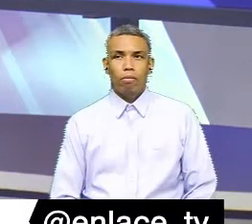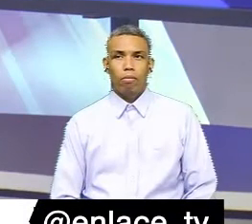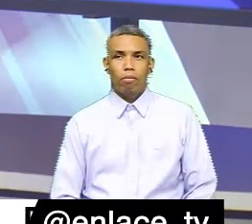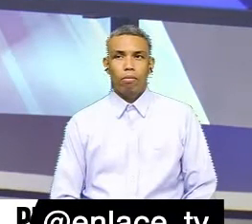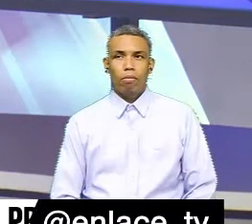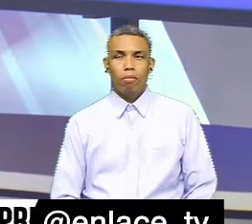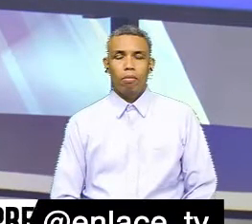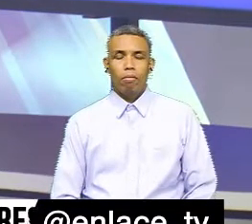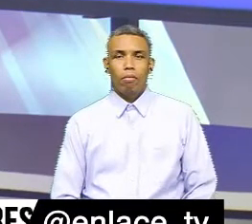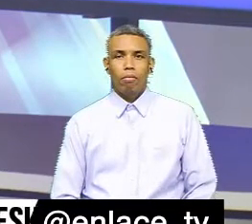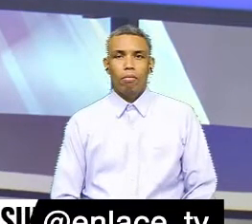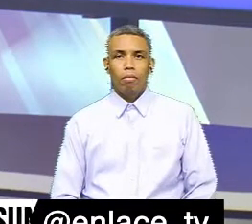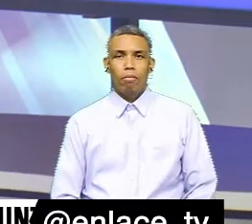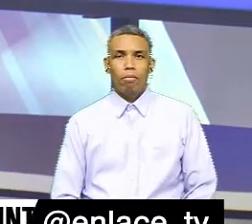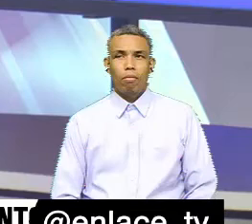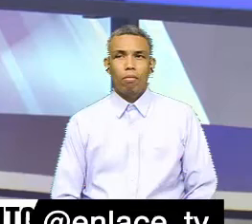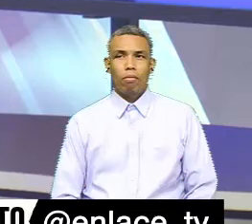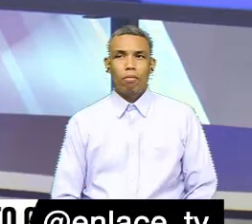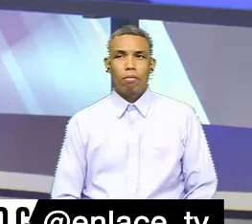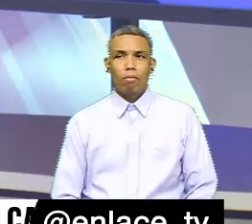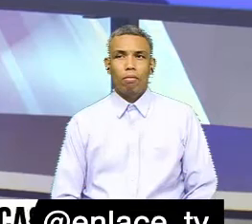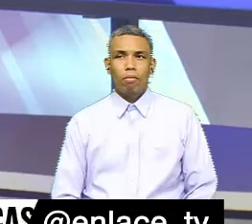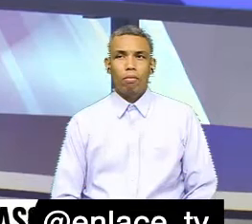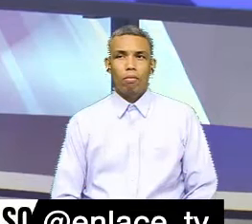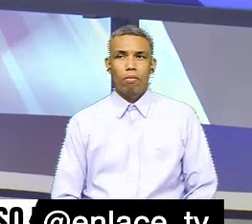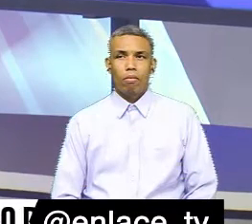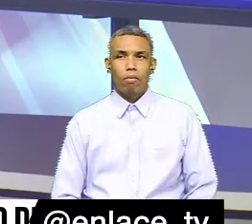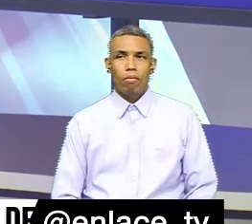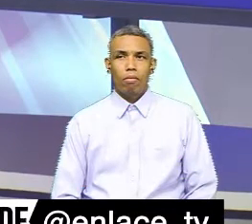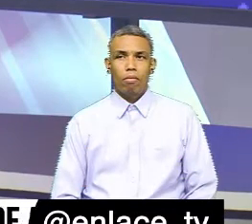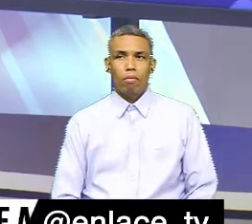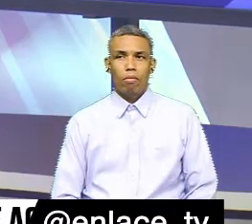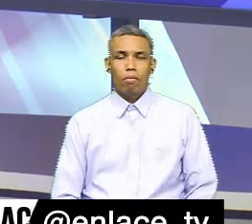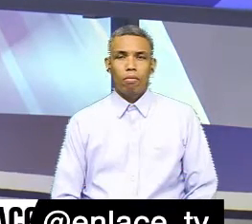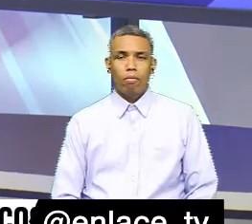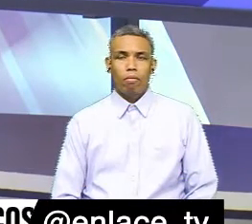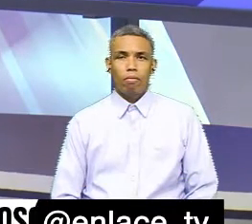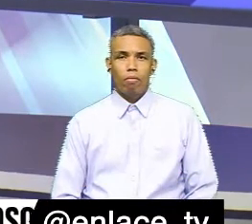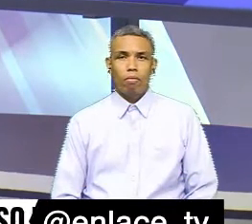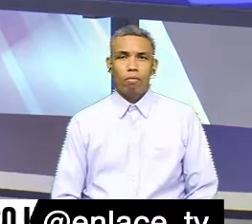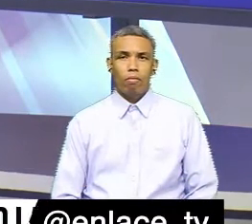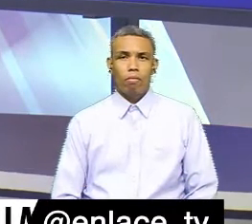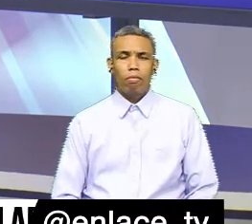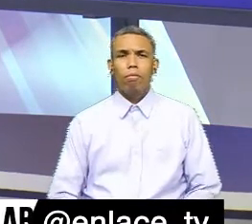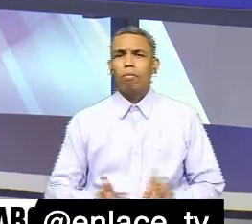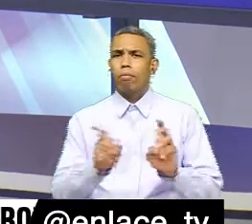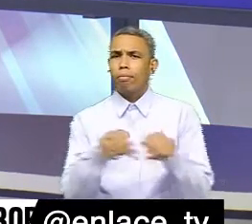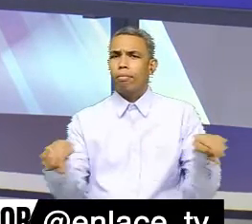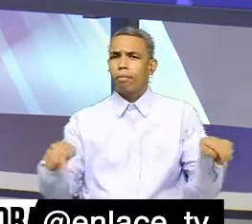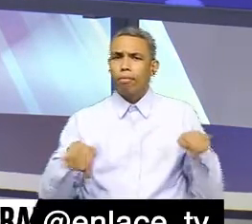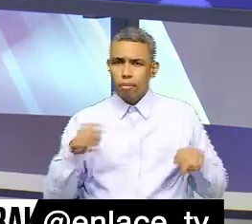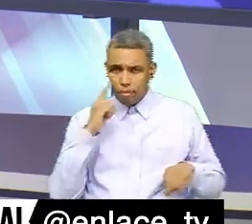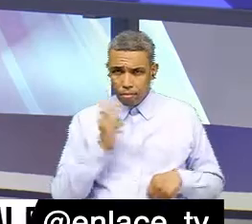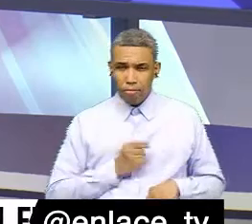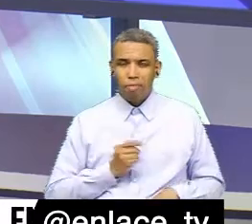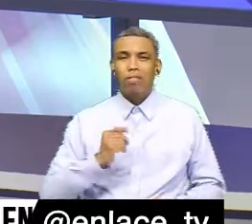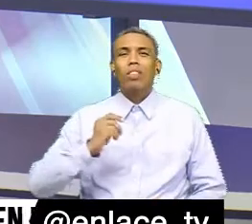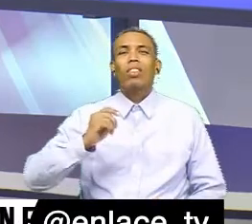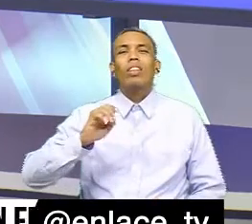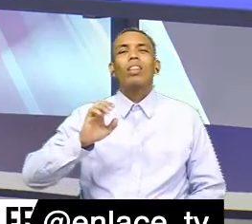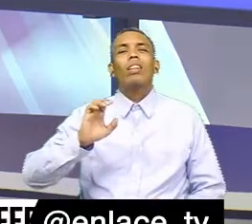la caja de compensación familiar de barrancabermeja entregó 61 subsidios de vida a sus beneficiarios y en los últimos tres años la entidad ha